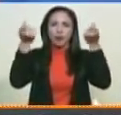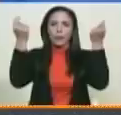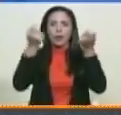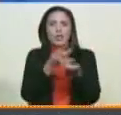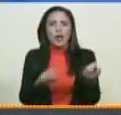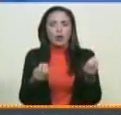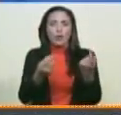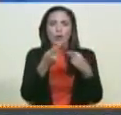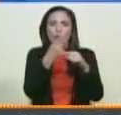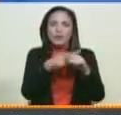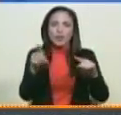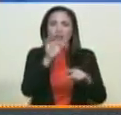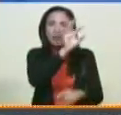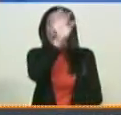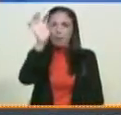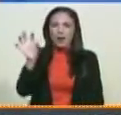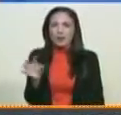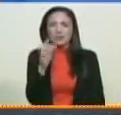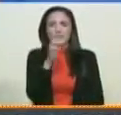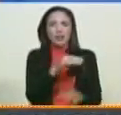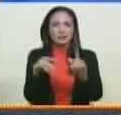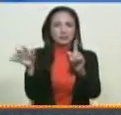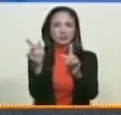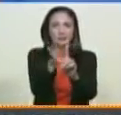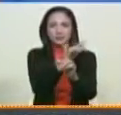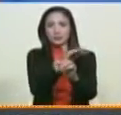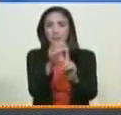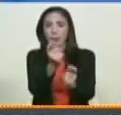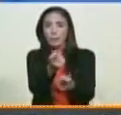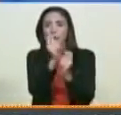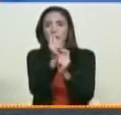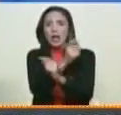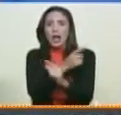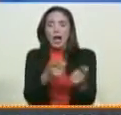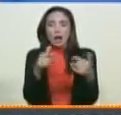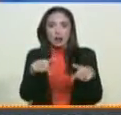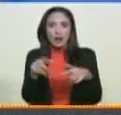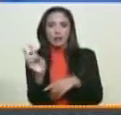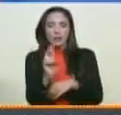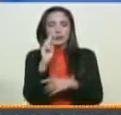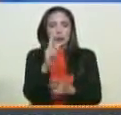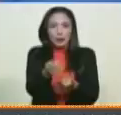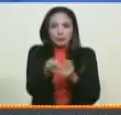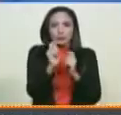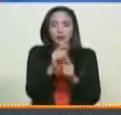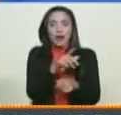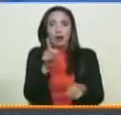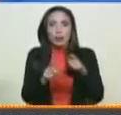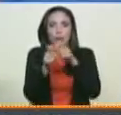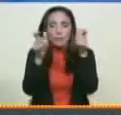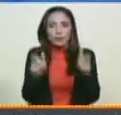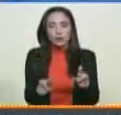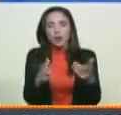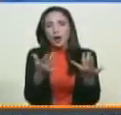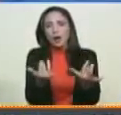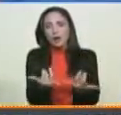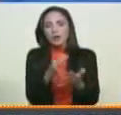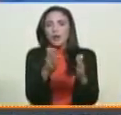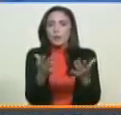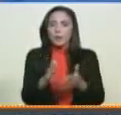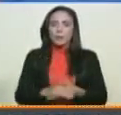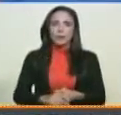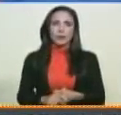comunicación bárbara, hoy mostramos cómo en lo que va de año hay más menciones,